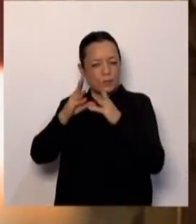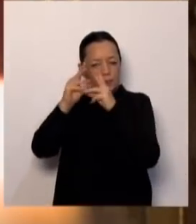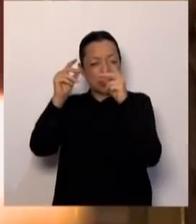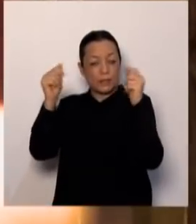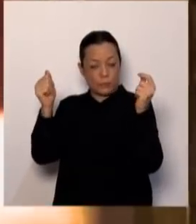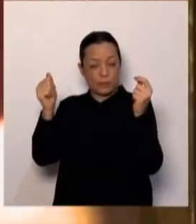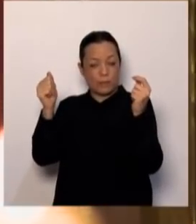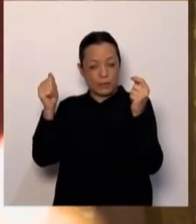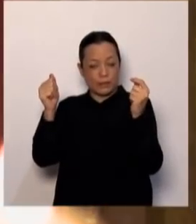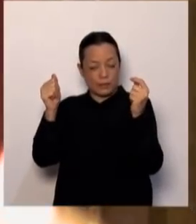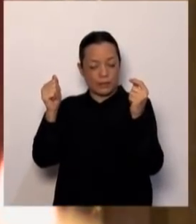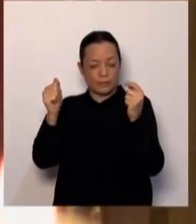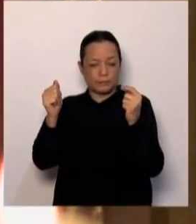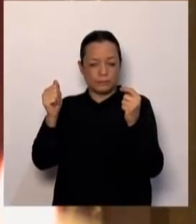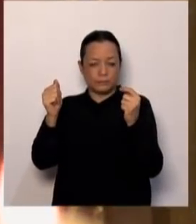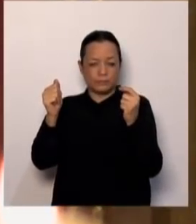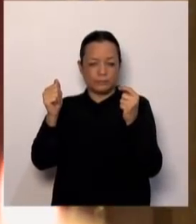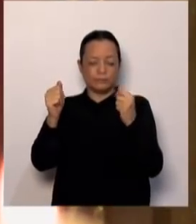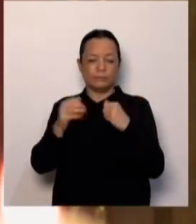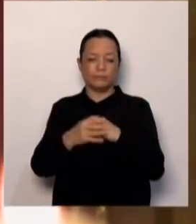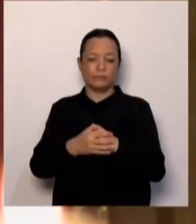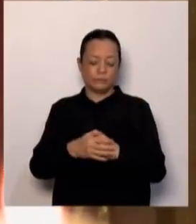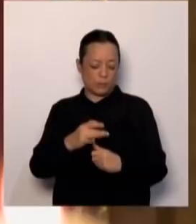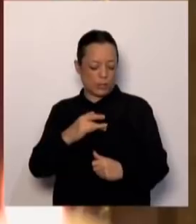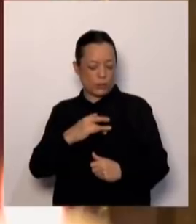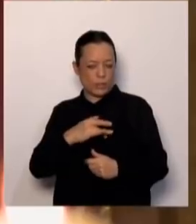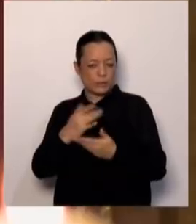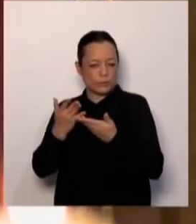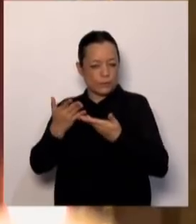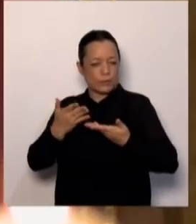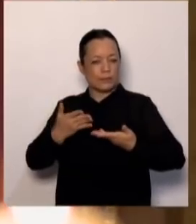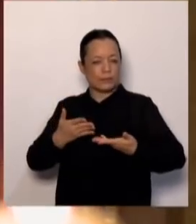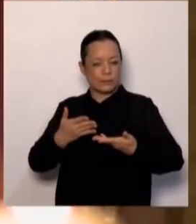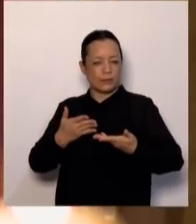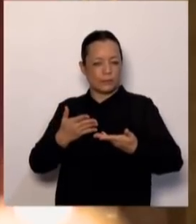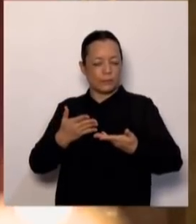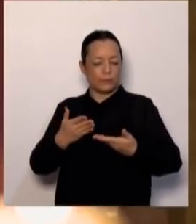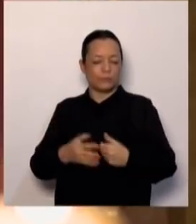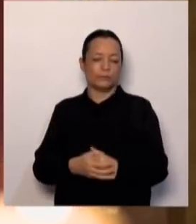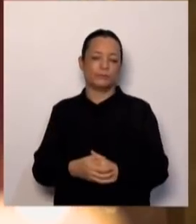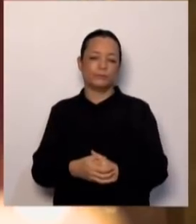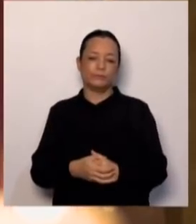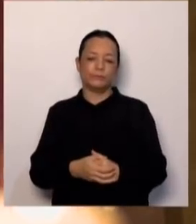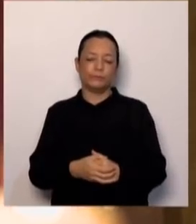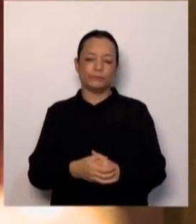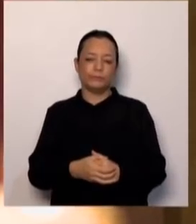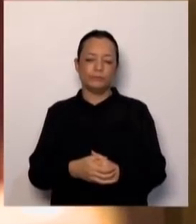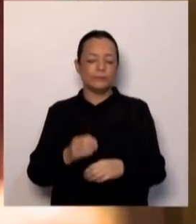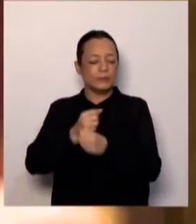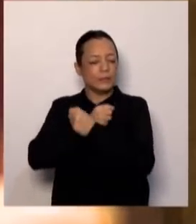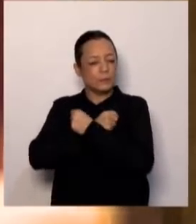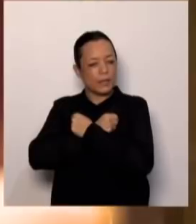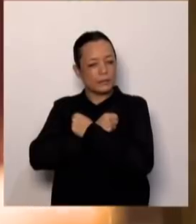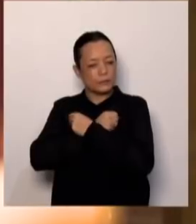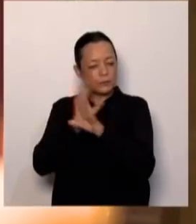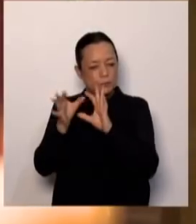sacramentalmente, ven espiritualmente a mi corazón como si ya te hubiera recibido. Te abrazo y me uno